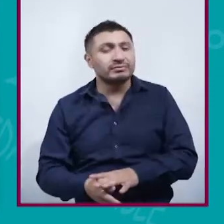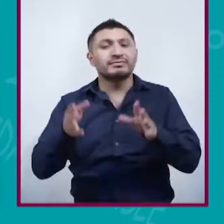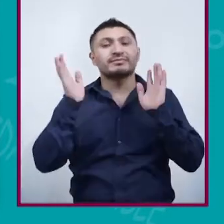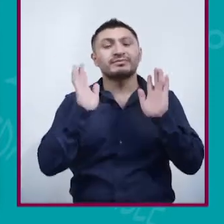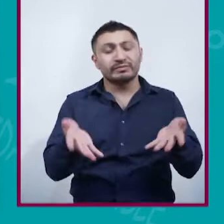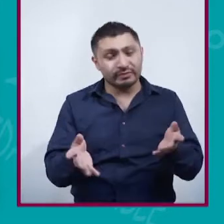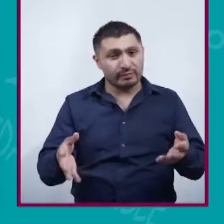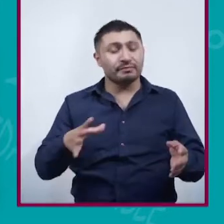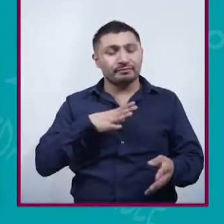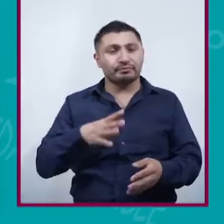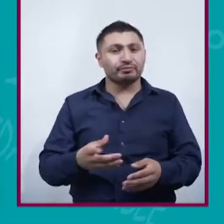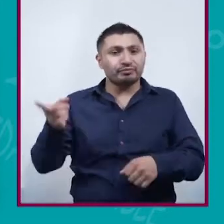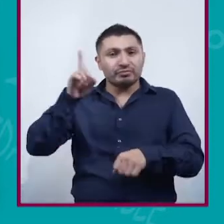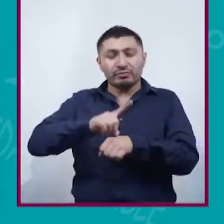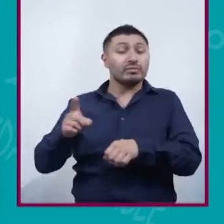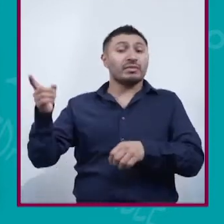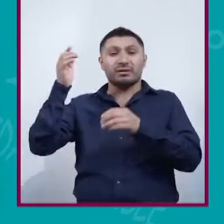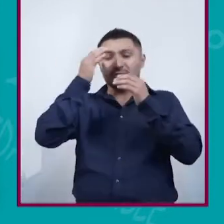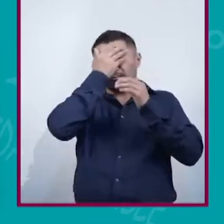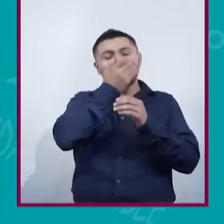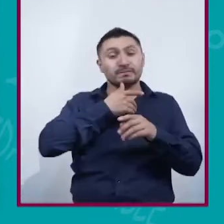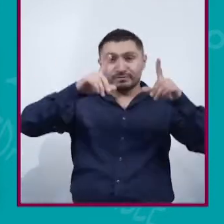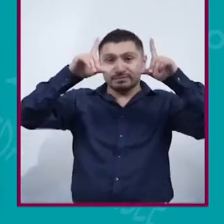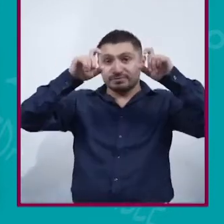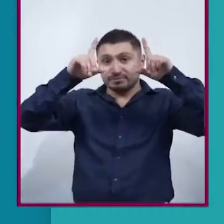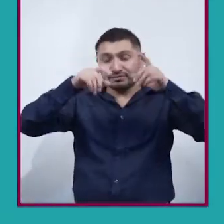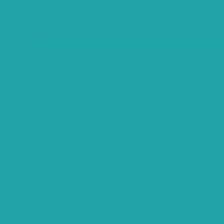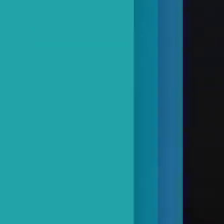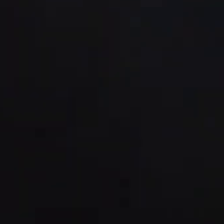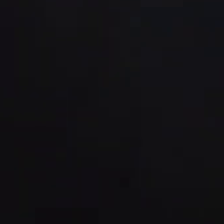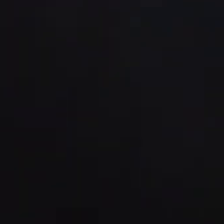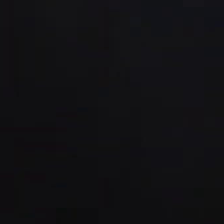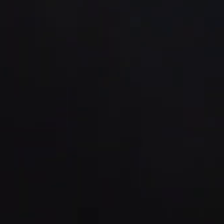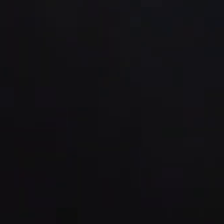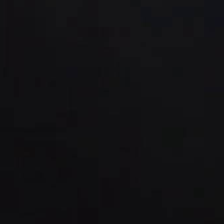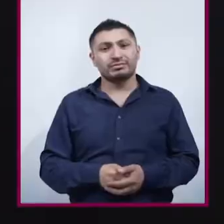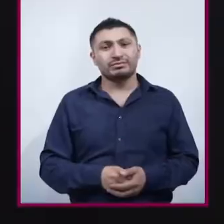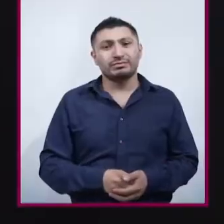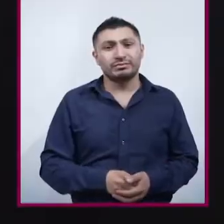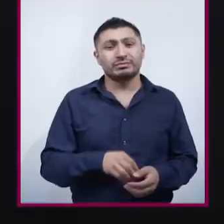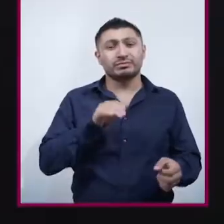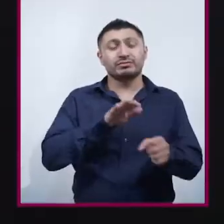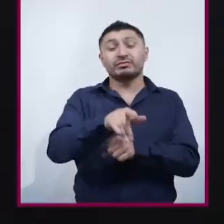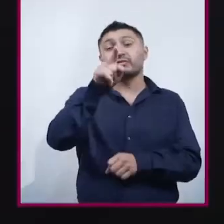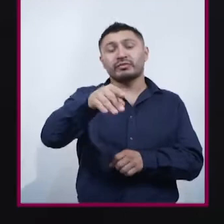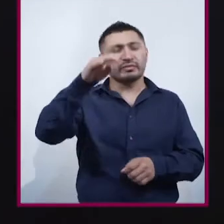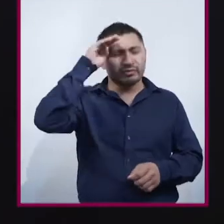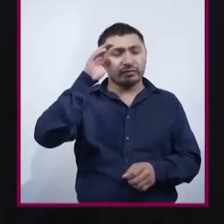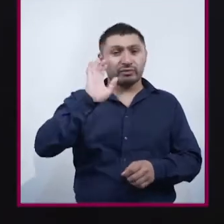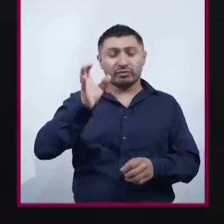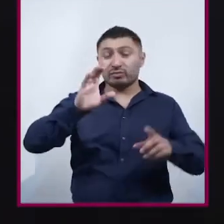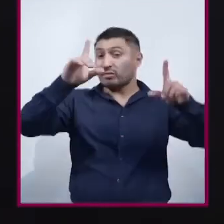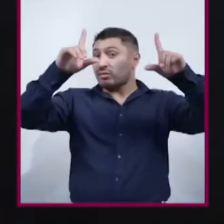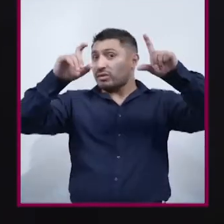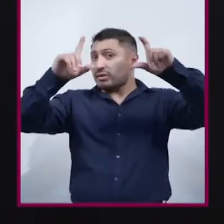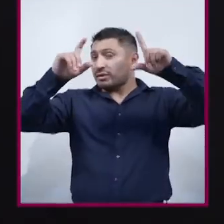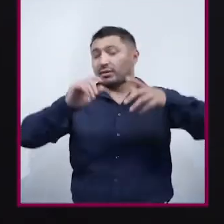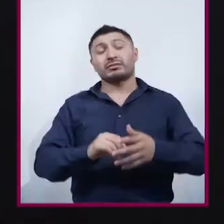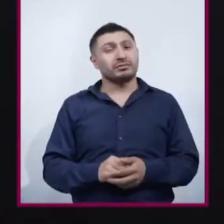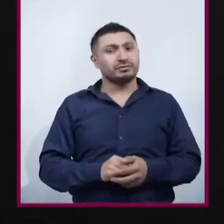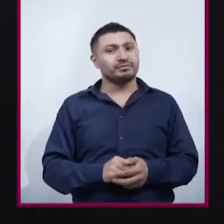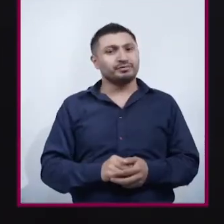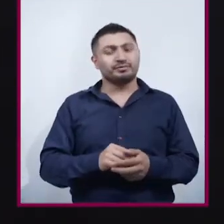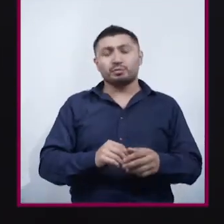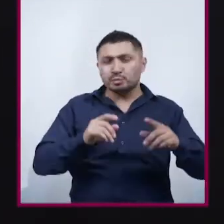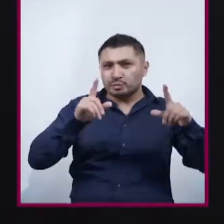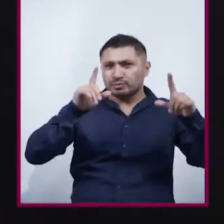ha experimentado desde el día que quedó atrapada en fotografías. ¿En qué piensas tú cuando vas a tomar una fotografía?